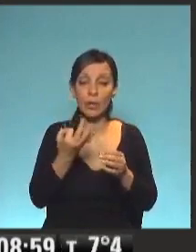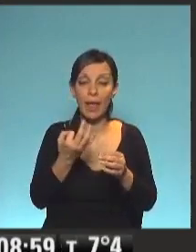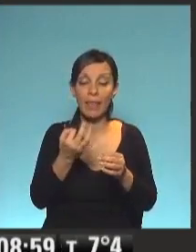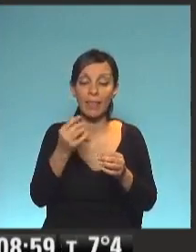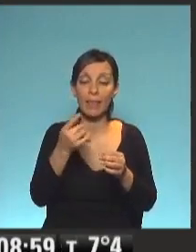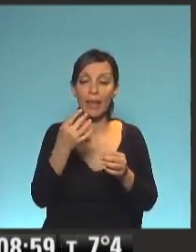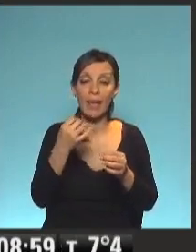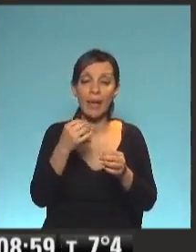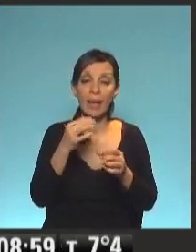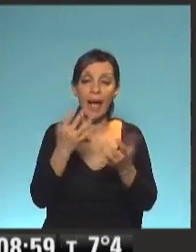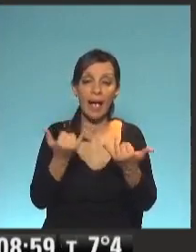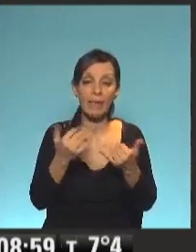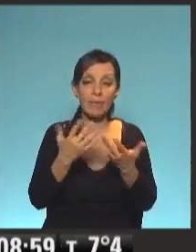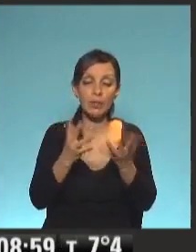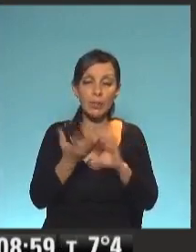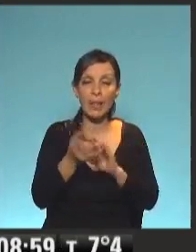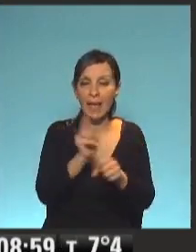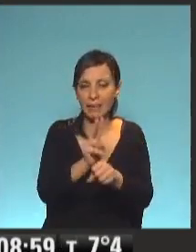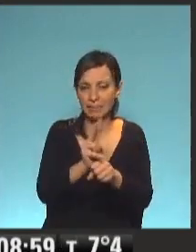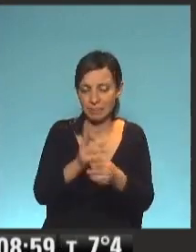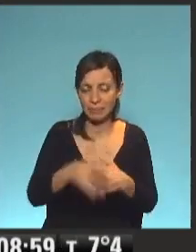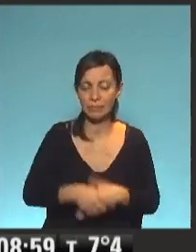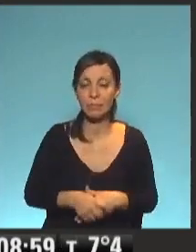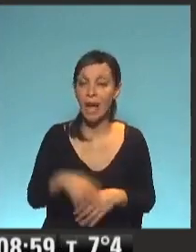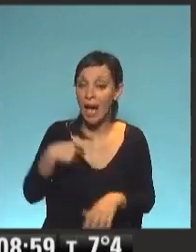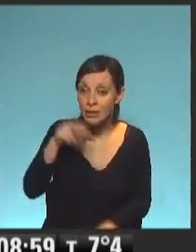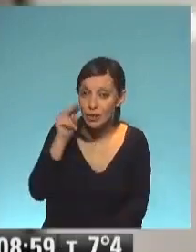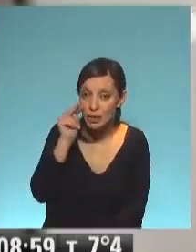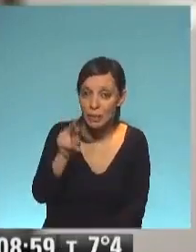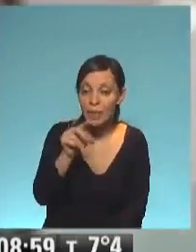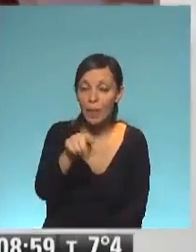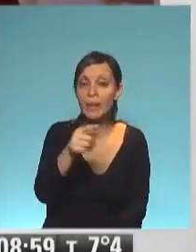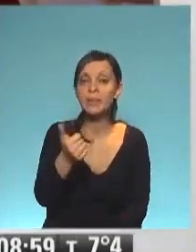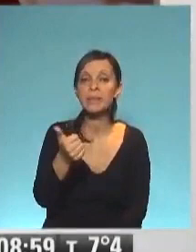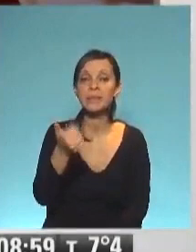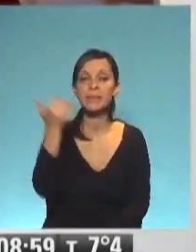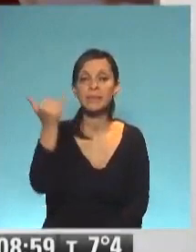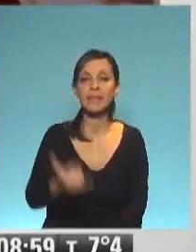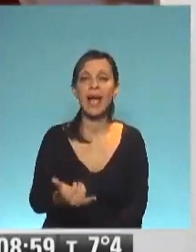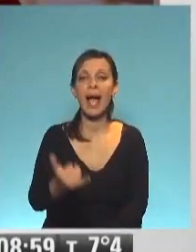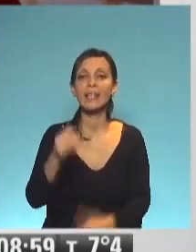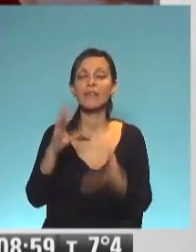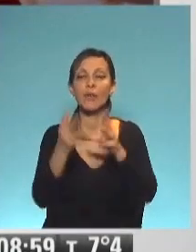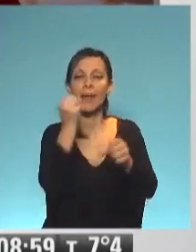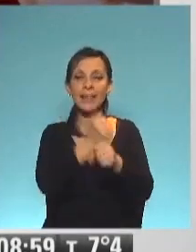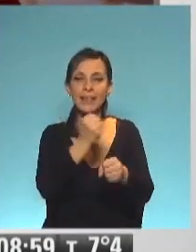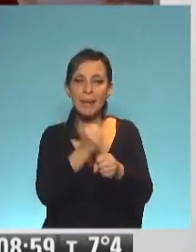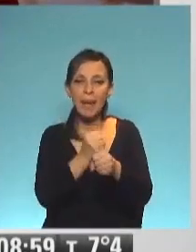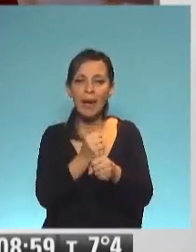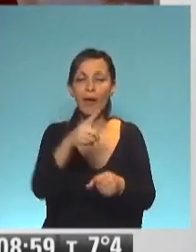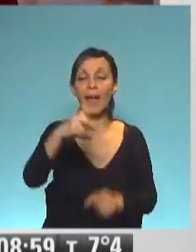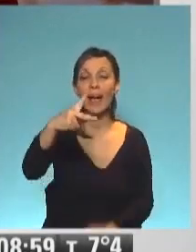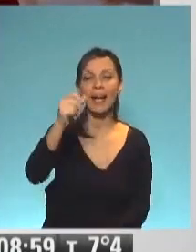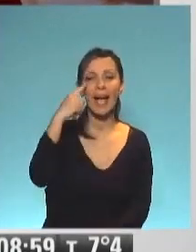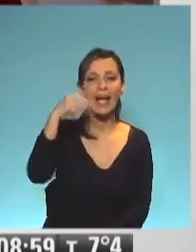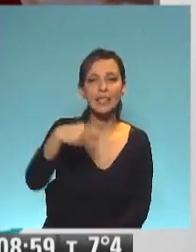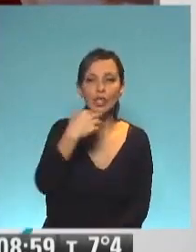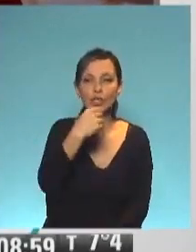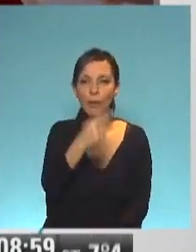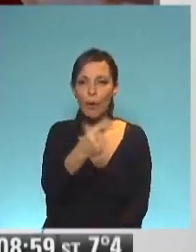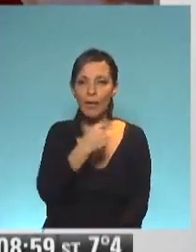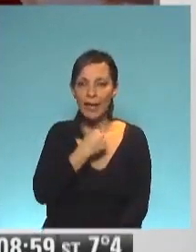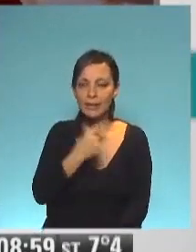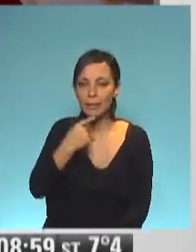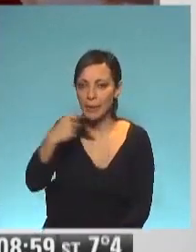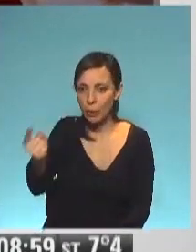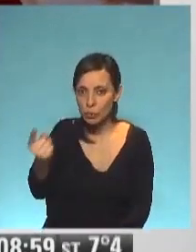manipularlos. Mira, y te veo ahí que estás en pleno ámbito de trabajo. Ahora, Cari, no sé si querías hacer una consulta, pero